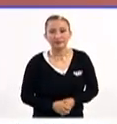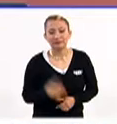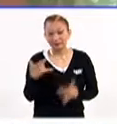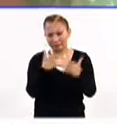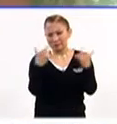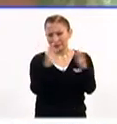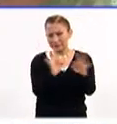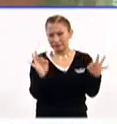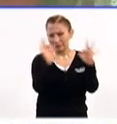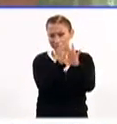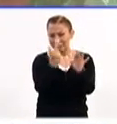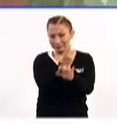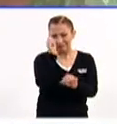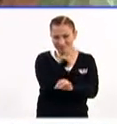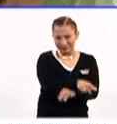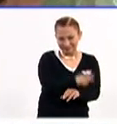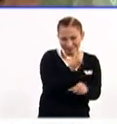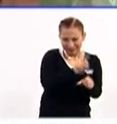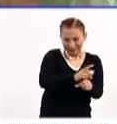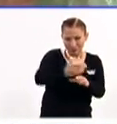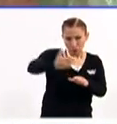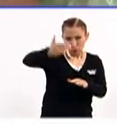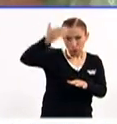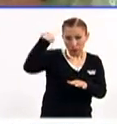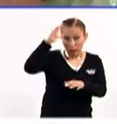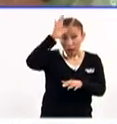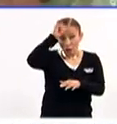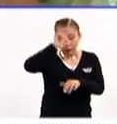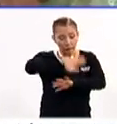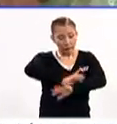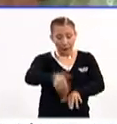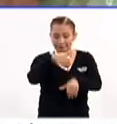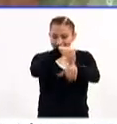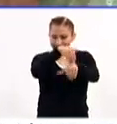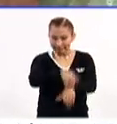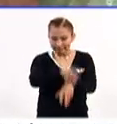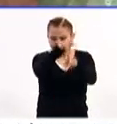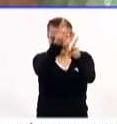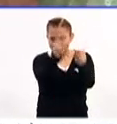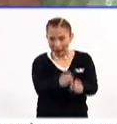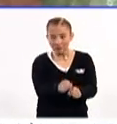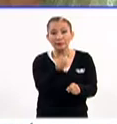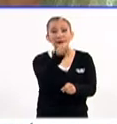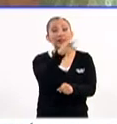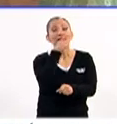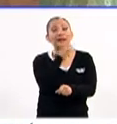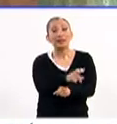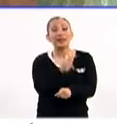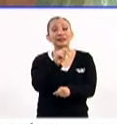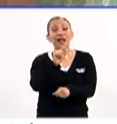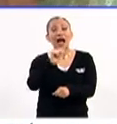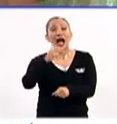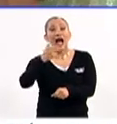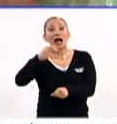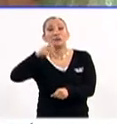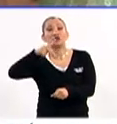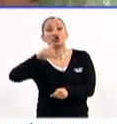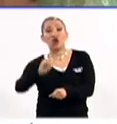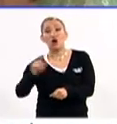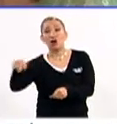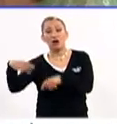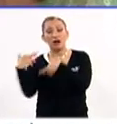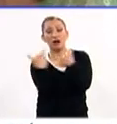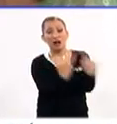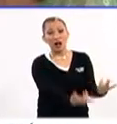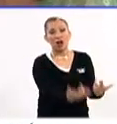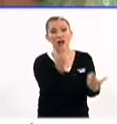hechos relevantes que ocurrieron ese día, que se pactó la rendición, está el hecho de que Taapsco obsequiara a